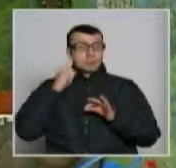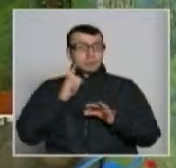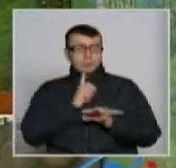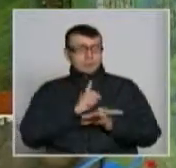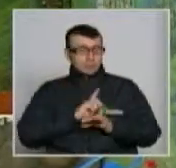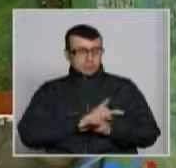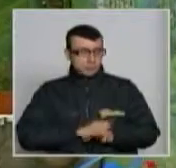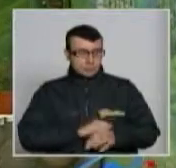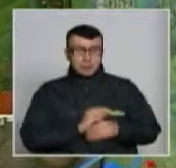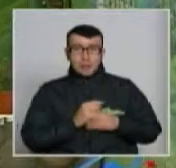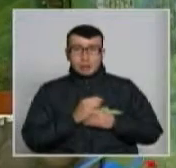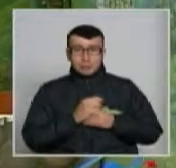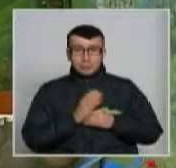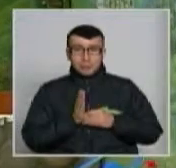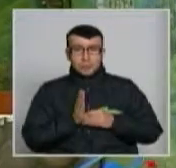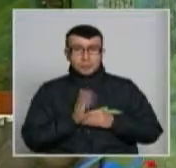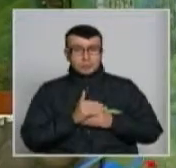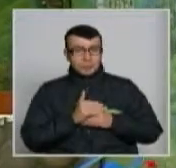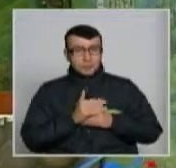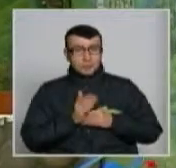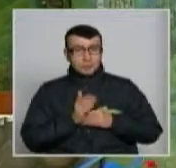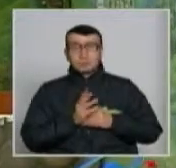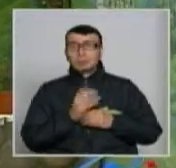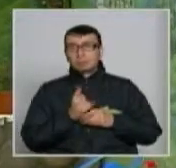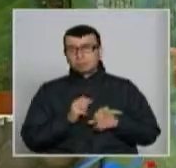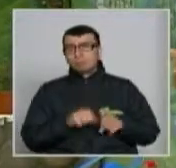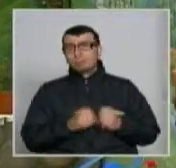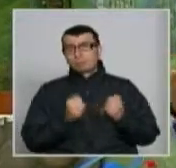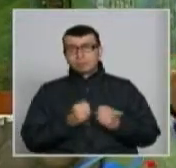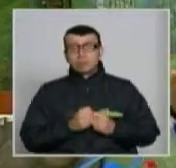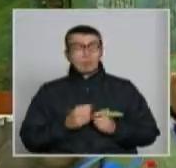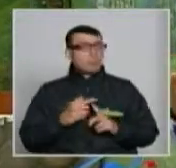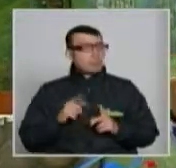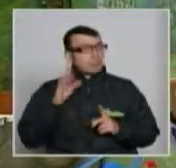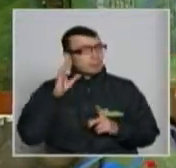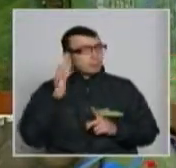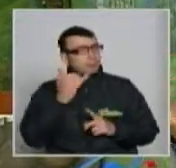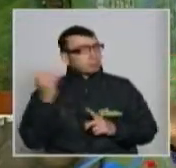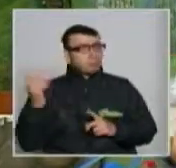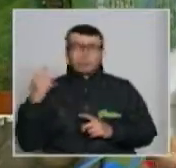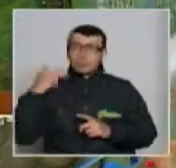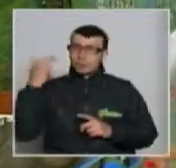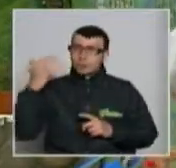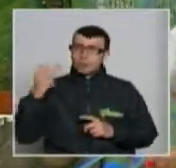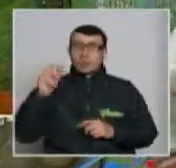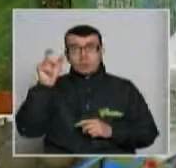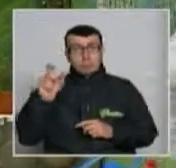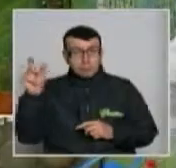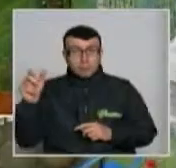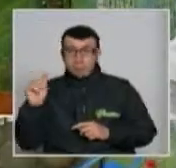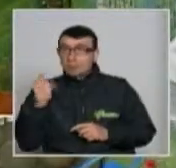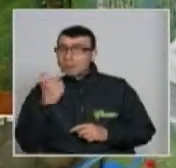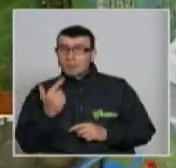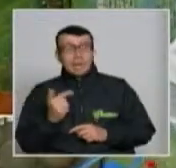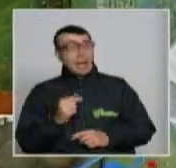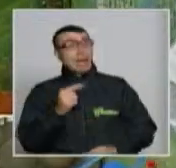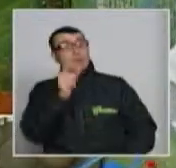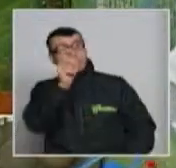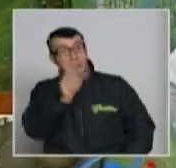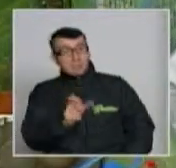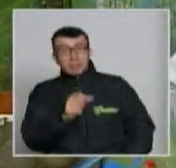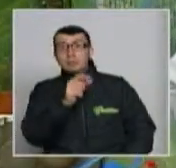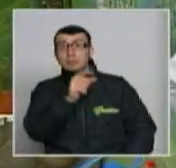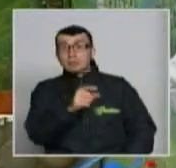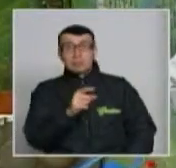corazón y dañarlas. Pero escuchamos muchas historias de gente que dice, fulanito de tal terminó